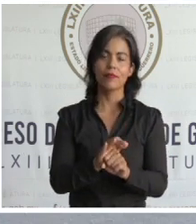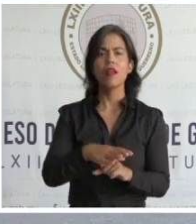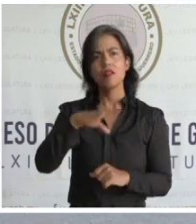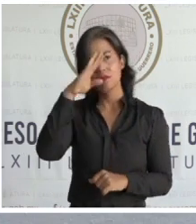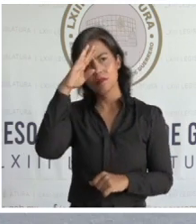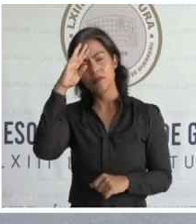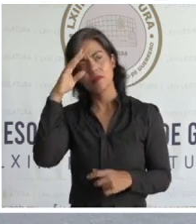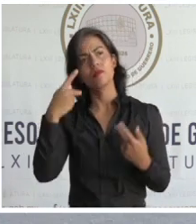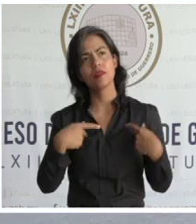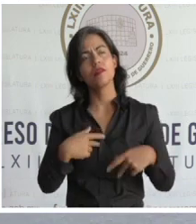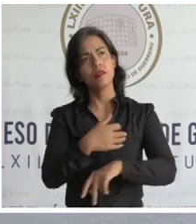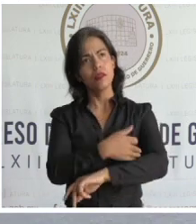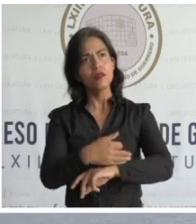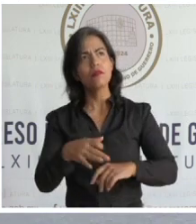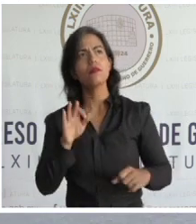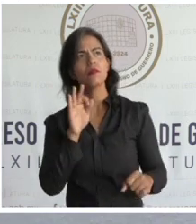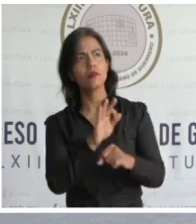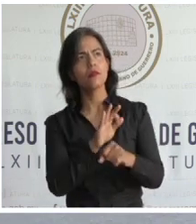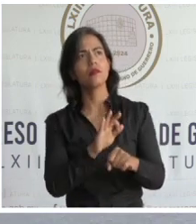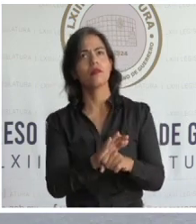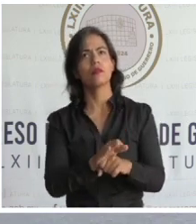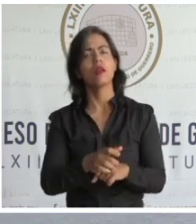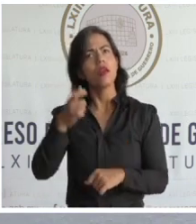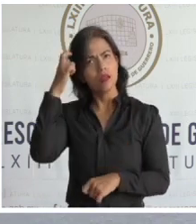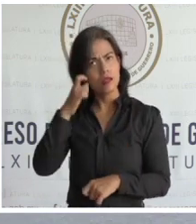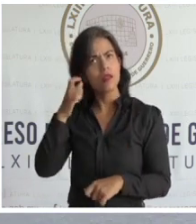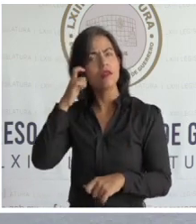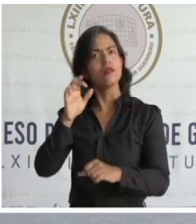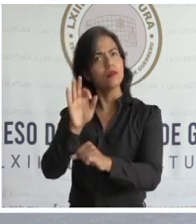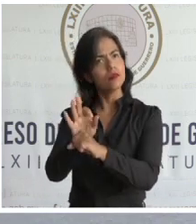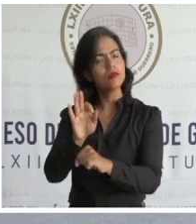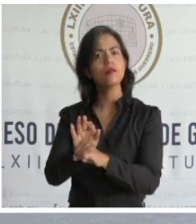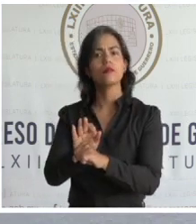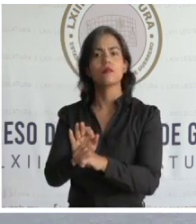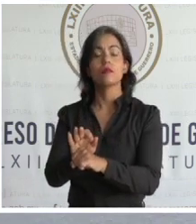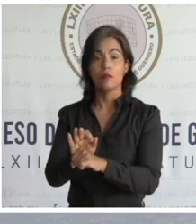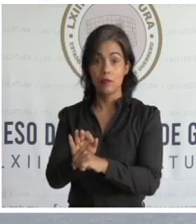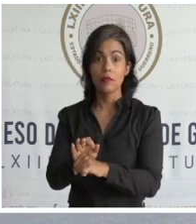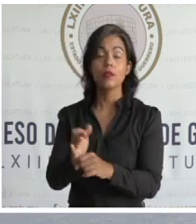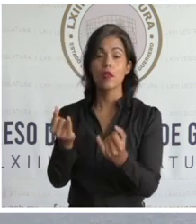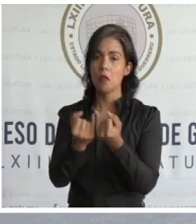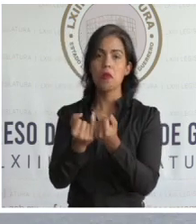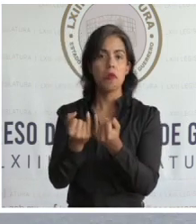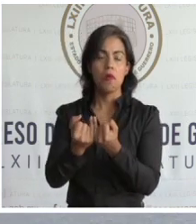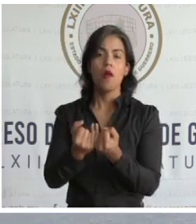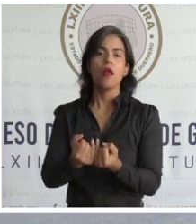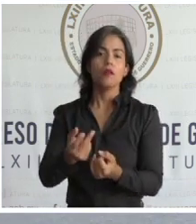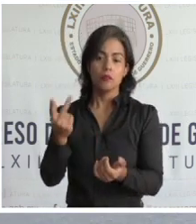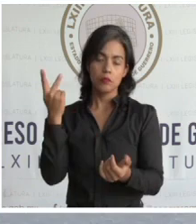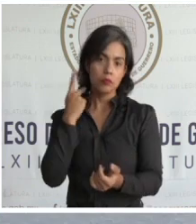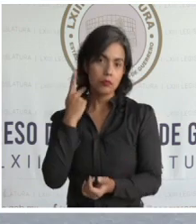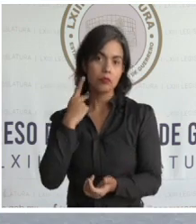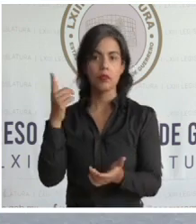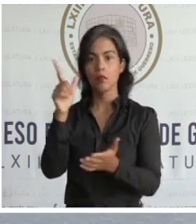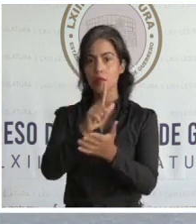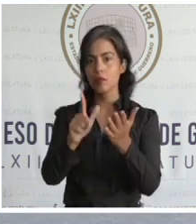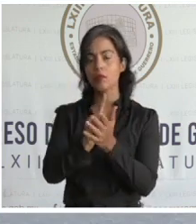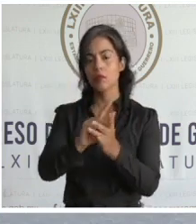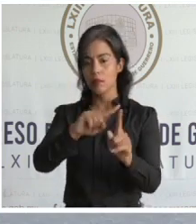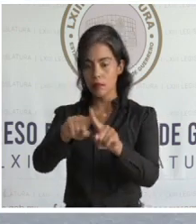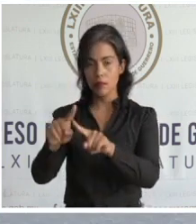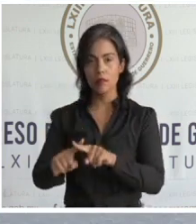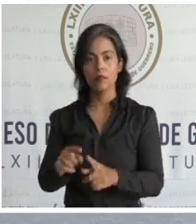y atención hacia una tierra que requiere apoyos y políticas públicas que ayuden a los que menos